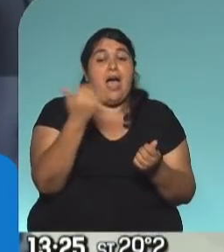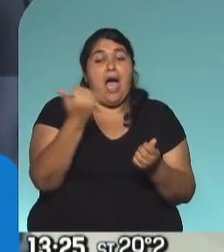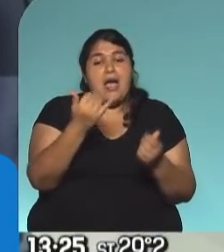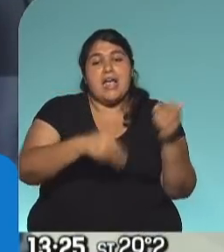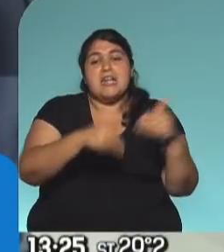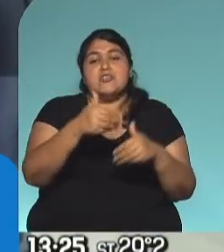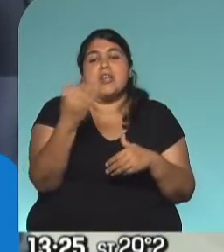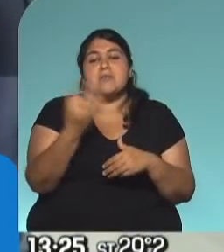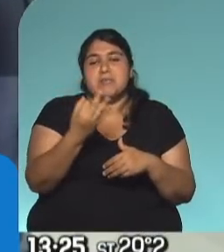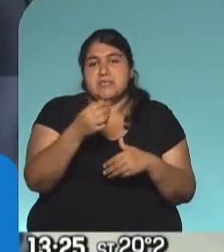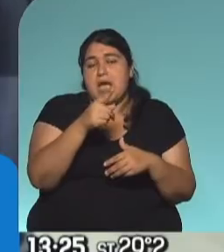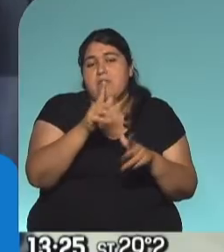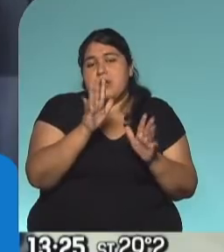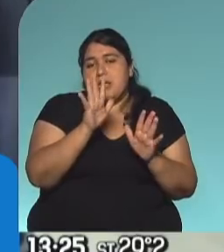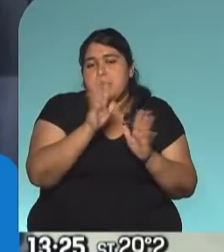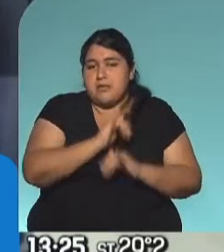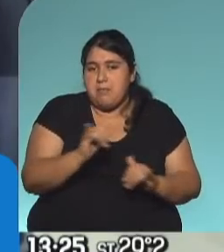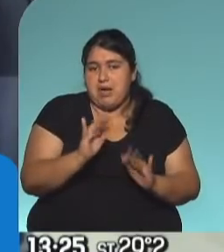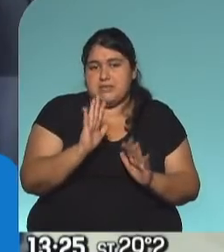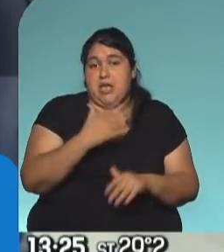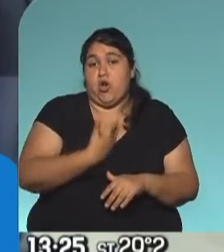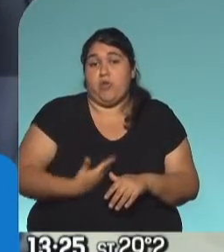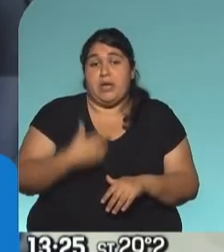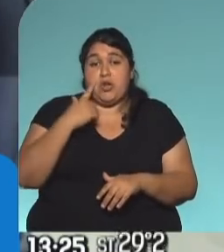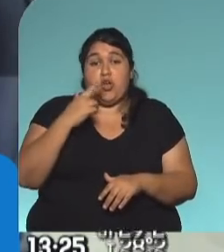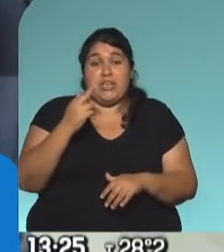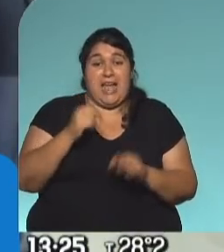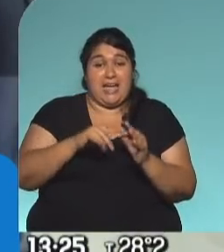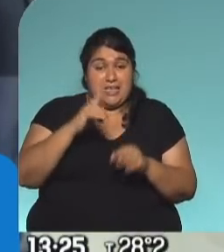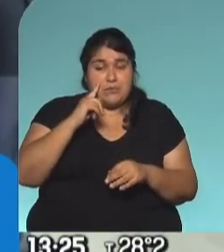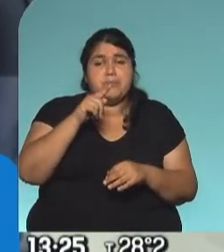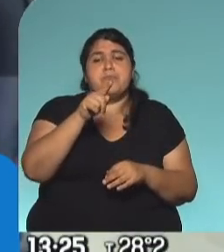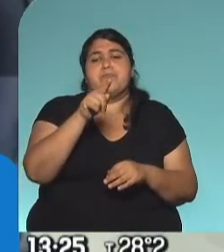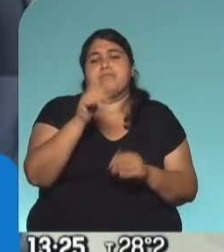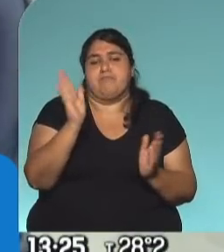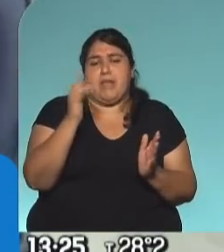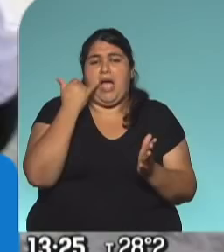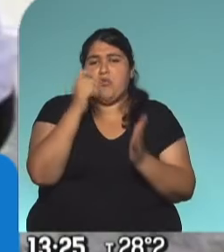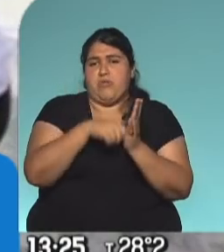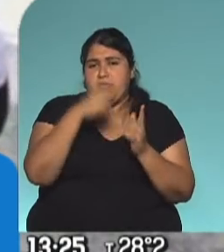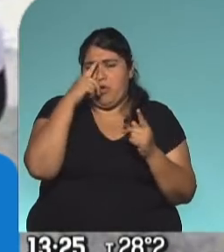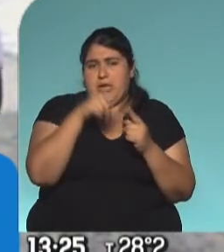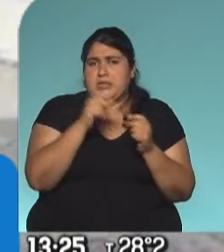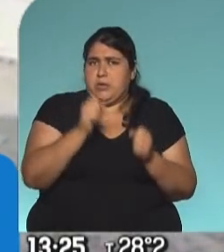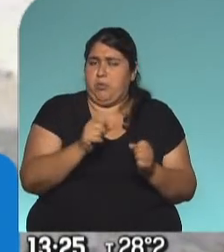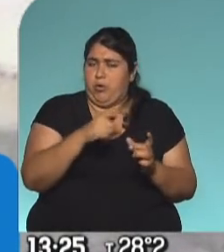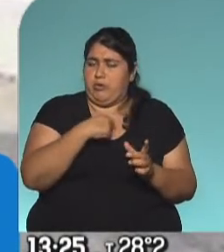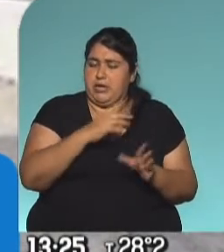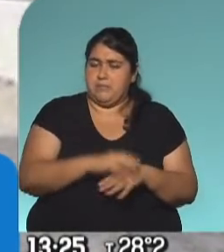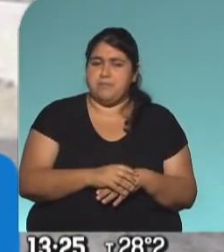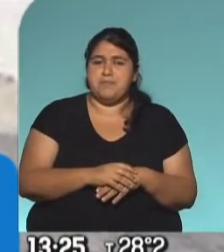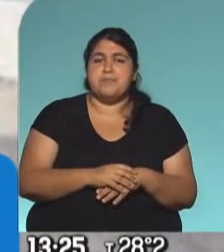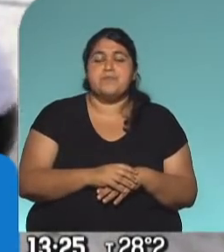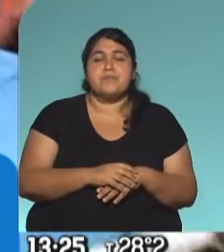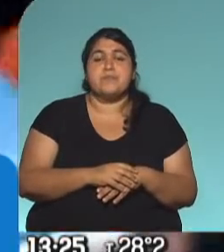and peaceful elections. The Iraqi government is taking firm steps toward this goal, we believe. Esto incluye también